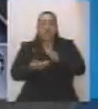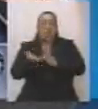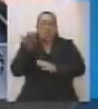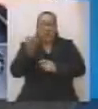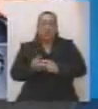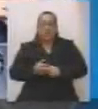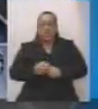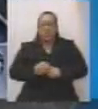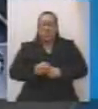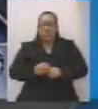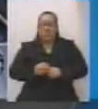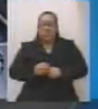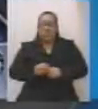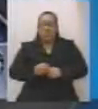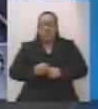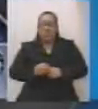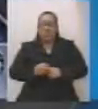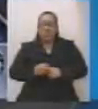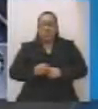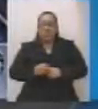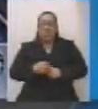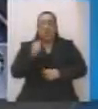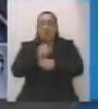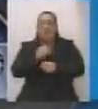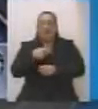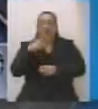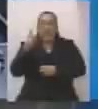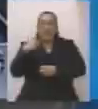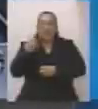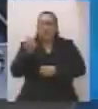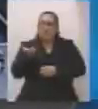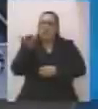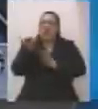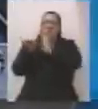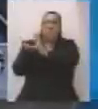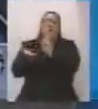aumentan y los trabajadores D tienen salarios